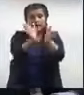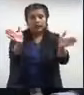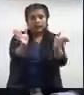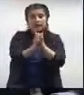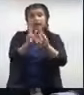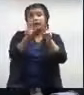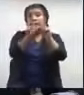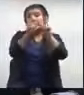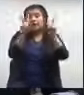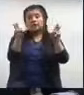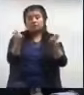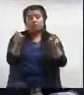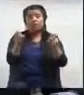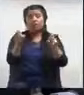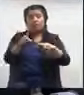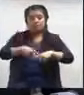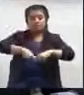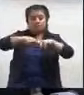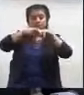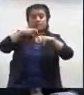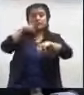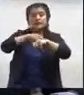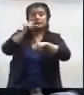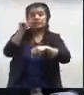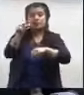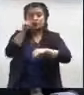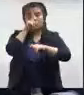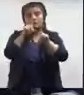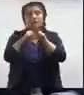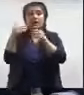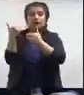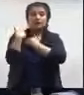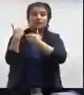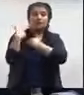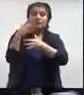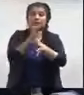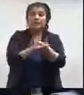de ausencia temporal, responsable de la división